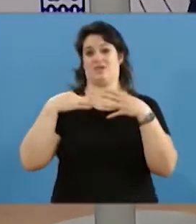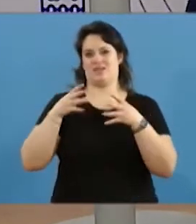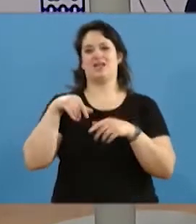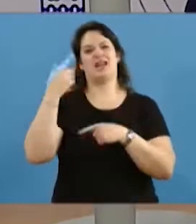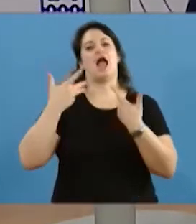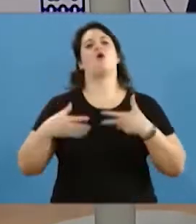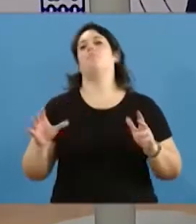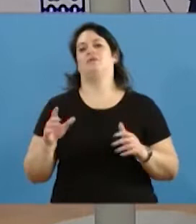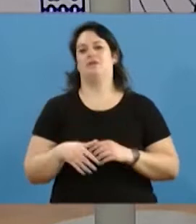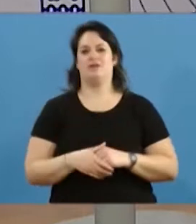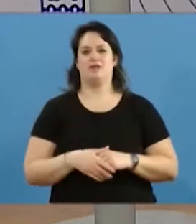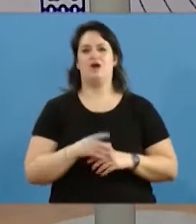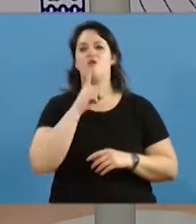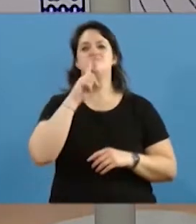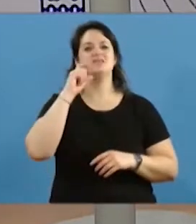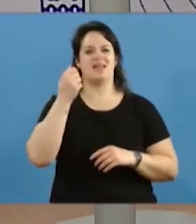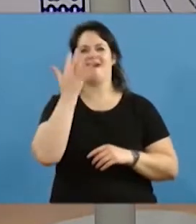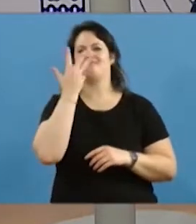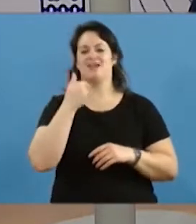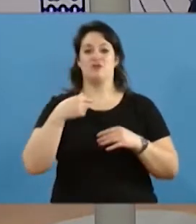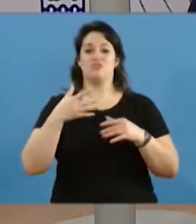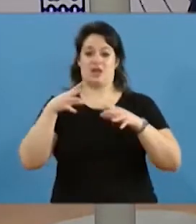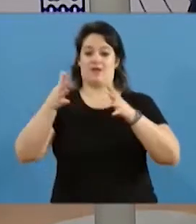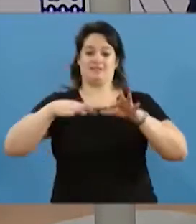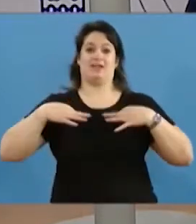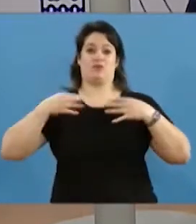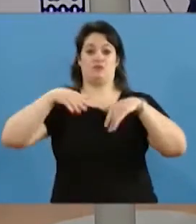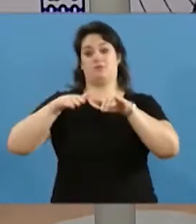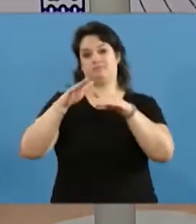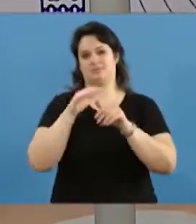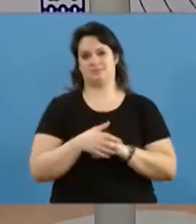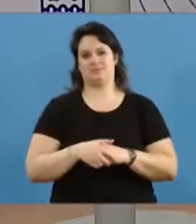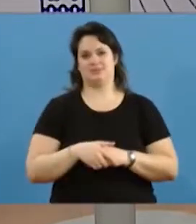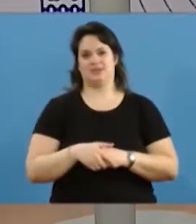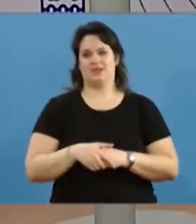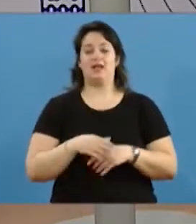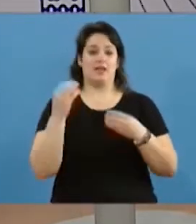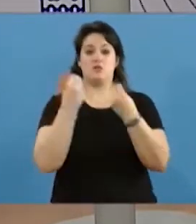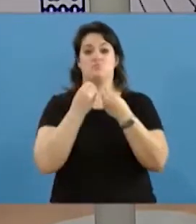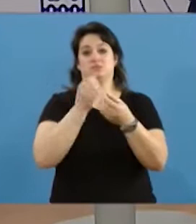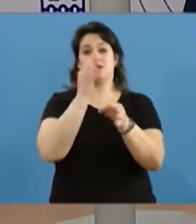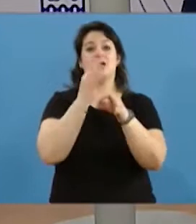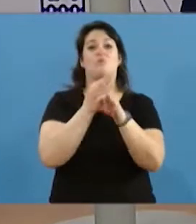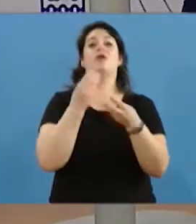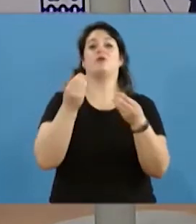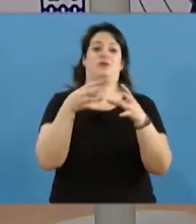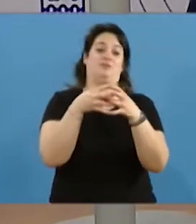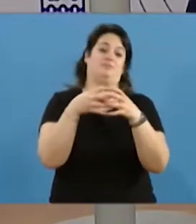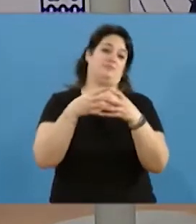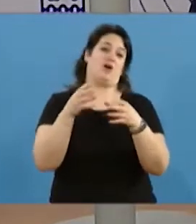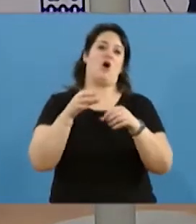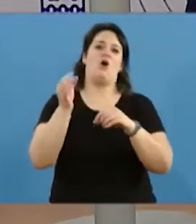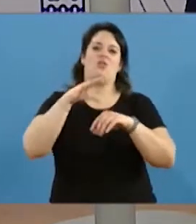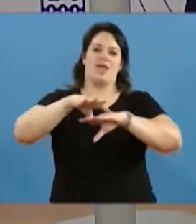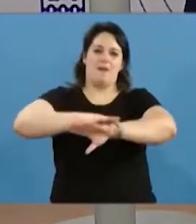Es ¿sí? muy lindo jugar. Mi tía era modista, así que las pelotas de trapo se jugaban. Y en la mayoría de las escuelas, las pelotas de trapo o de media